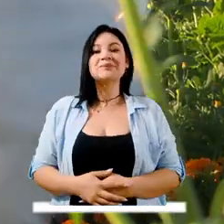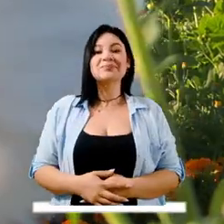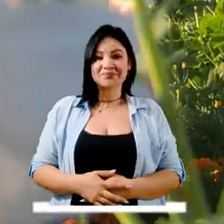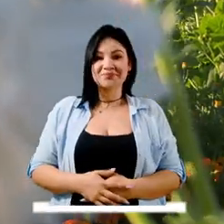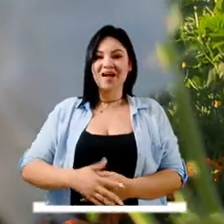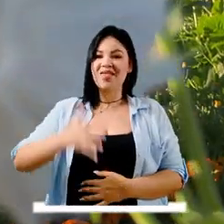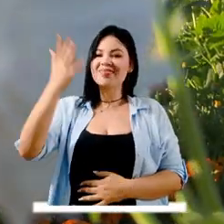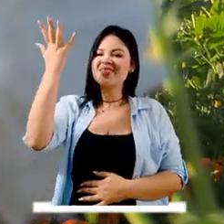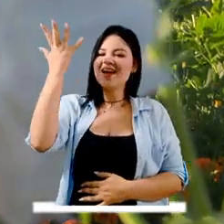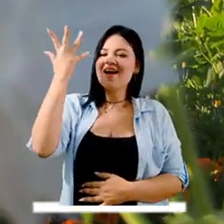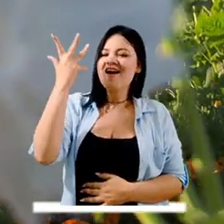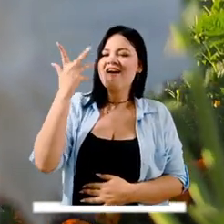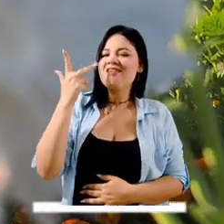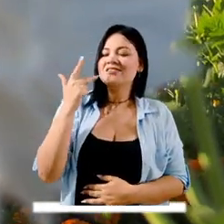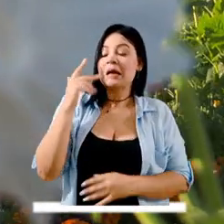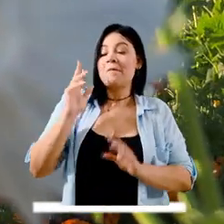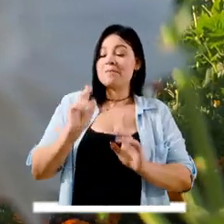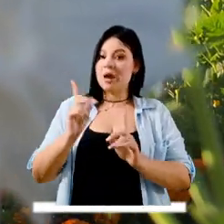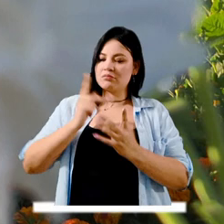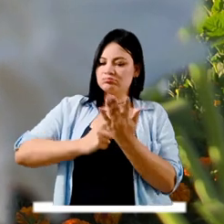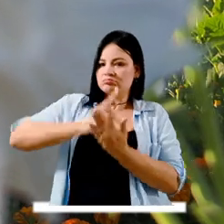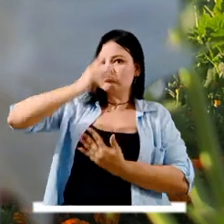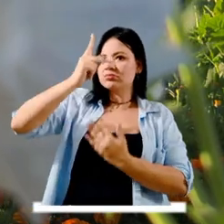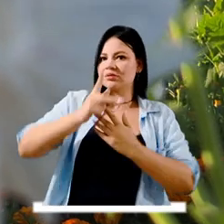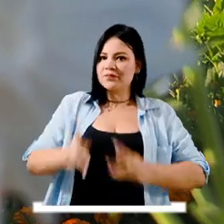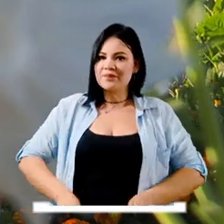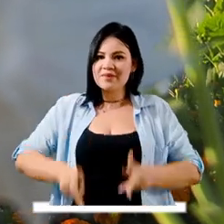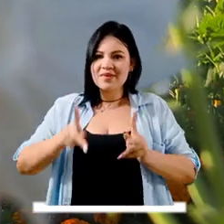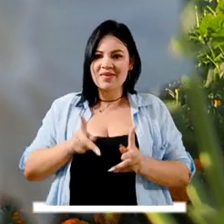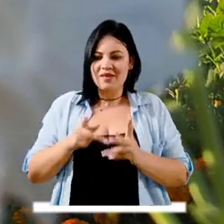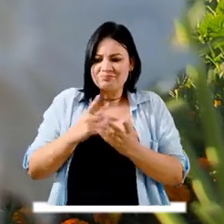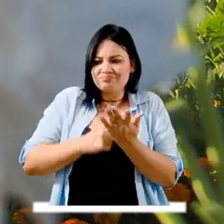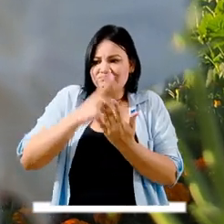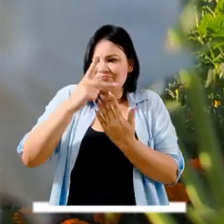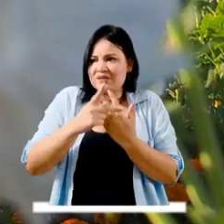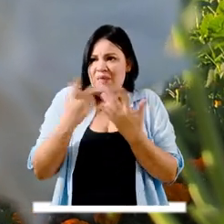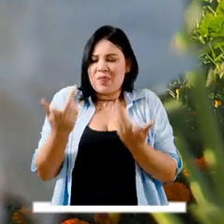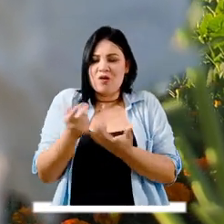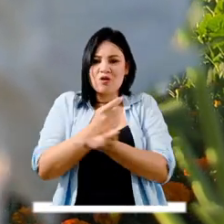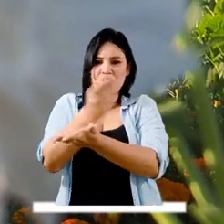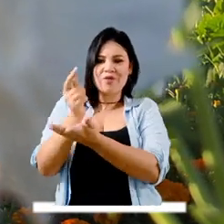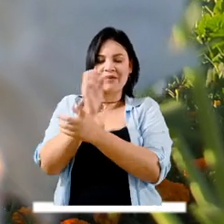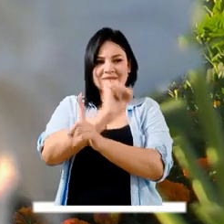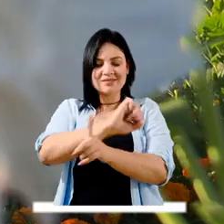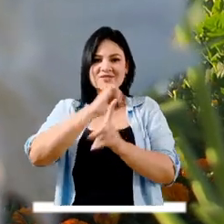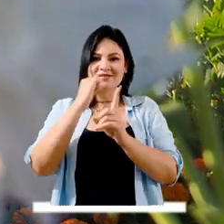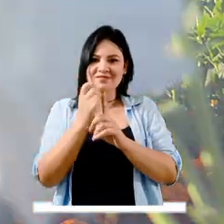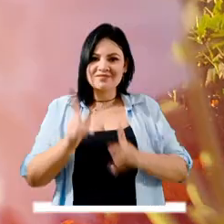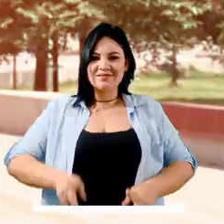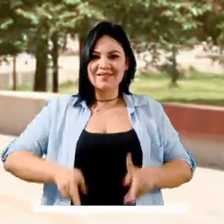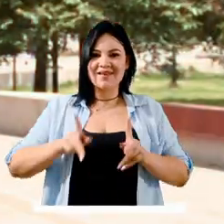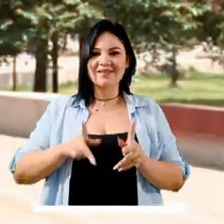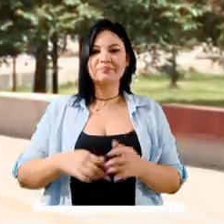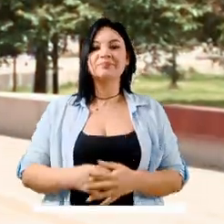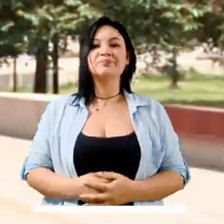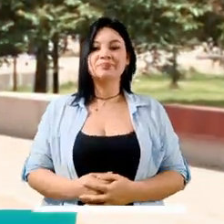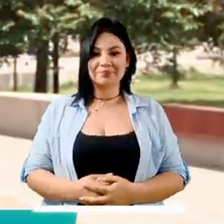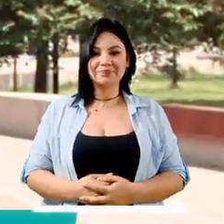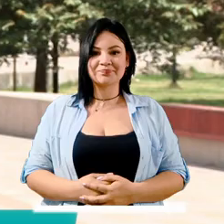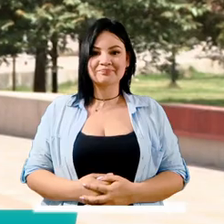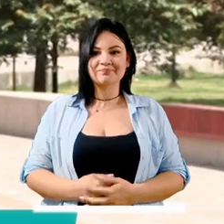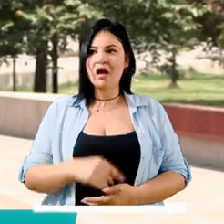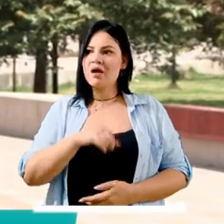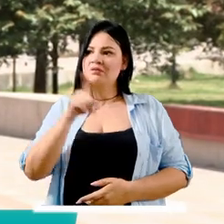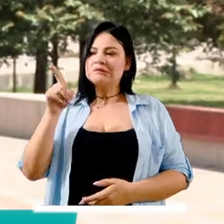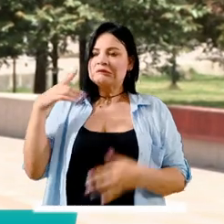es una cotidianidad, pero también es nuestro proyecto de vida, nuestra vida económica, nuestra vida cultural y nuestra vida social. En el núcleo de la